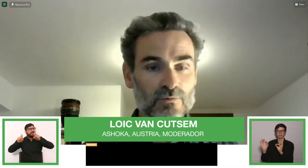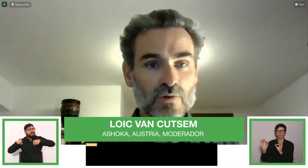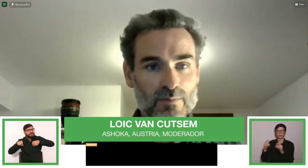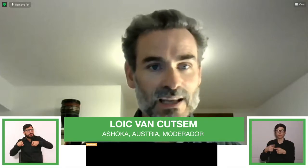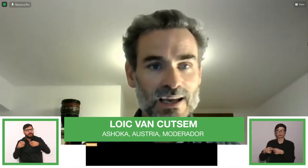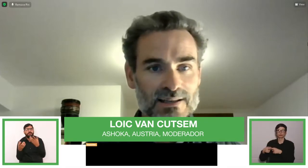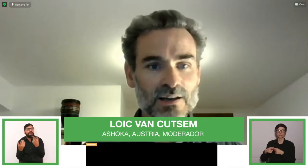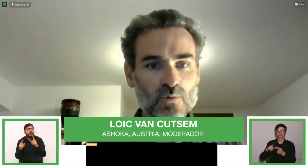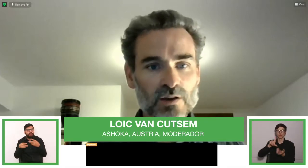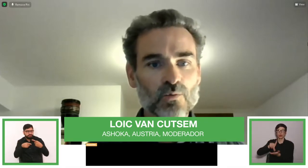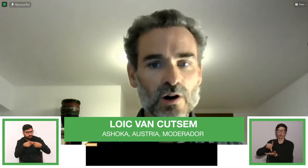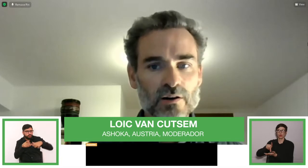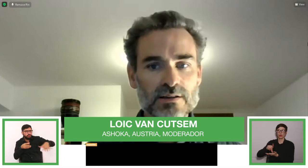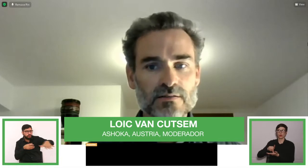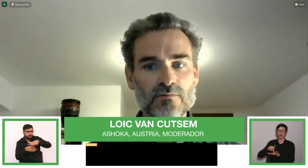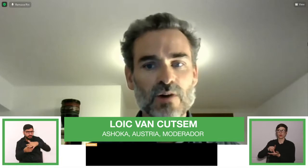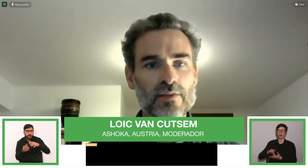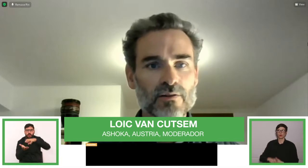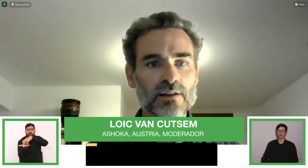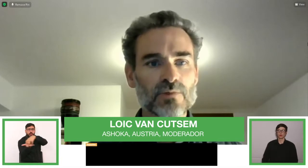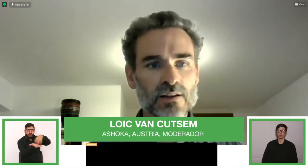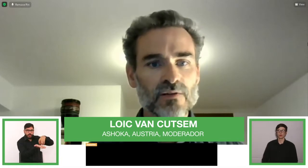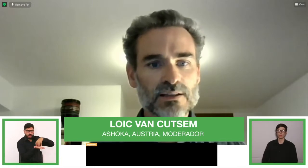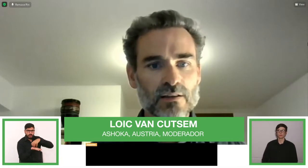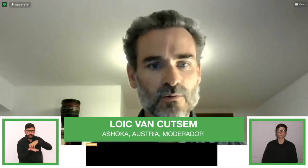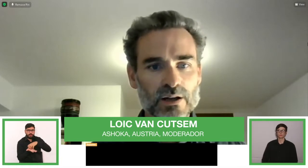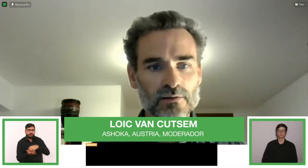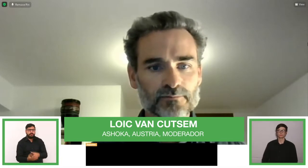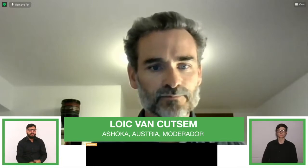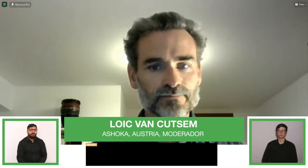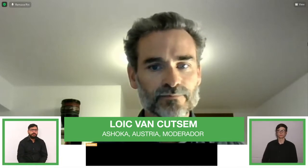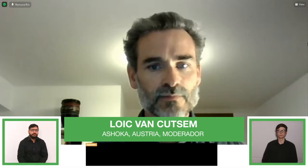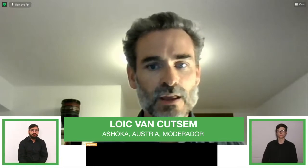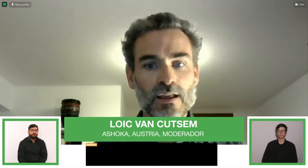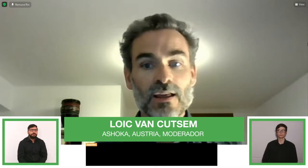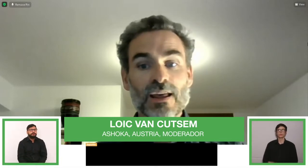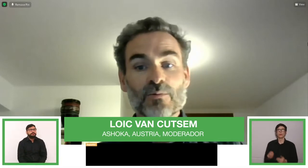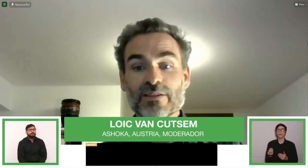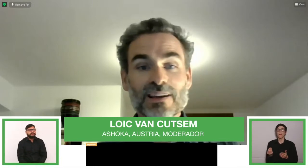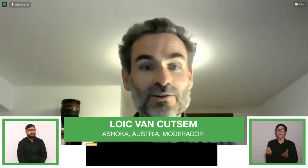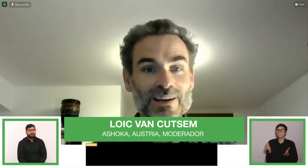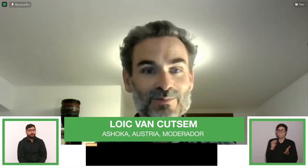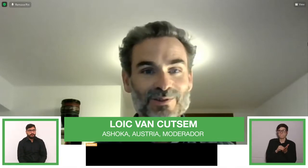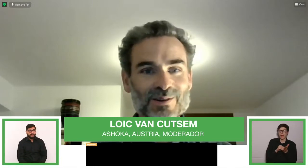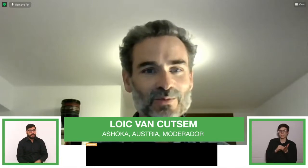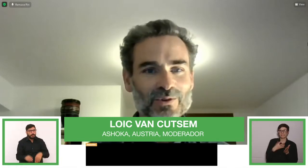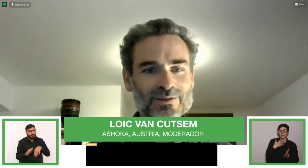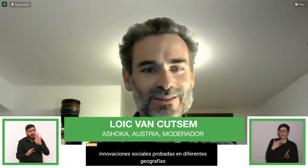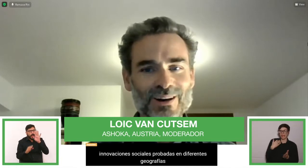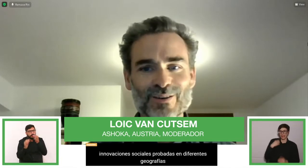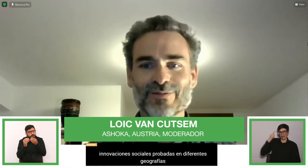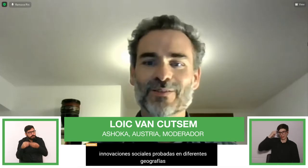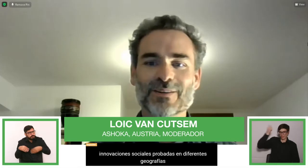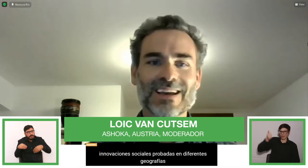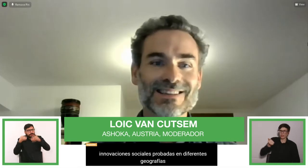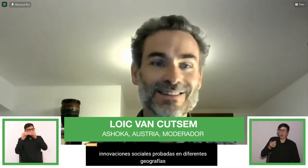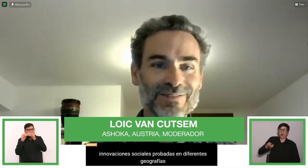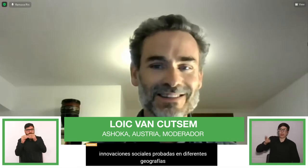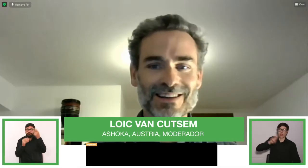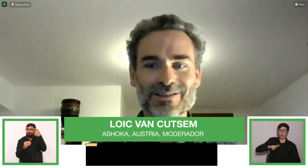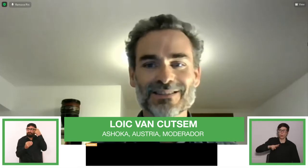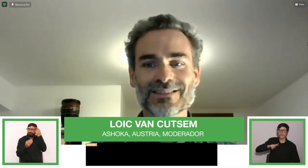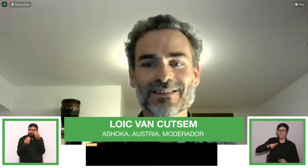socios locales. O sea, replicamos lo que funciona, más que reinventar la rueda nuevamente. Con el